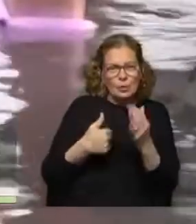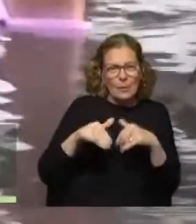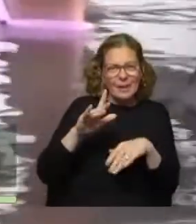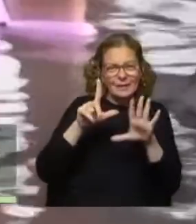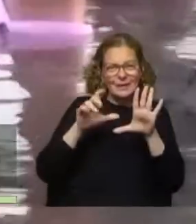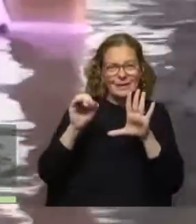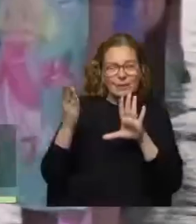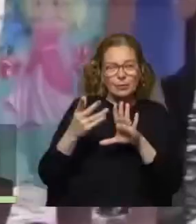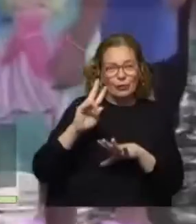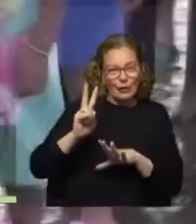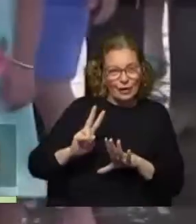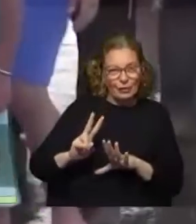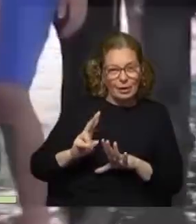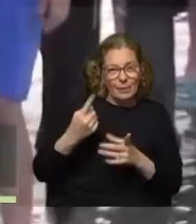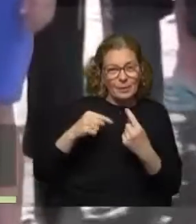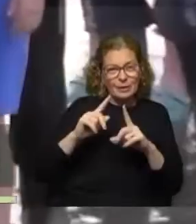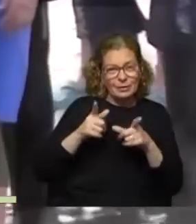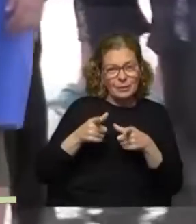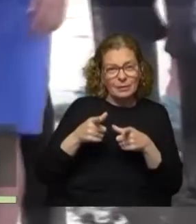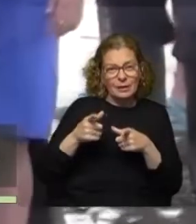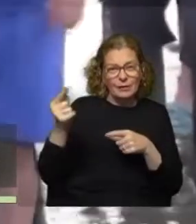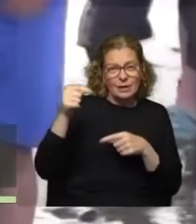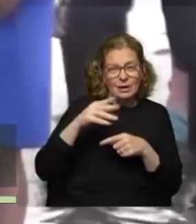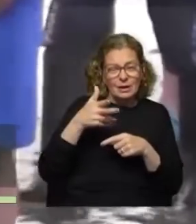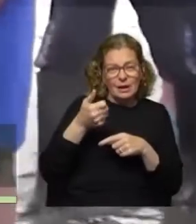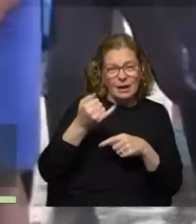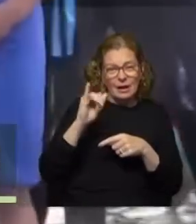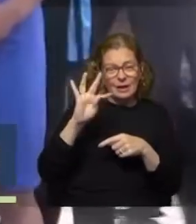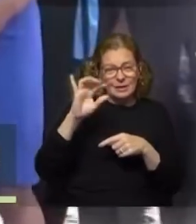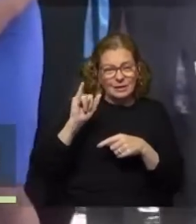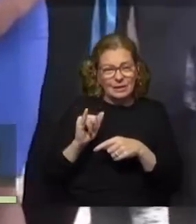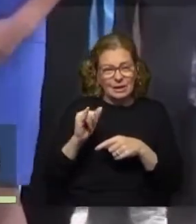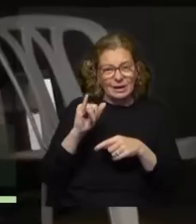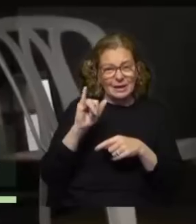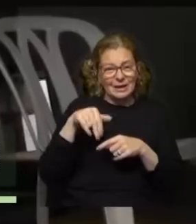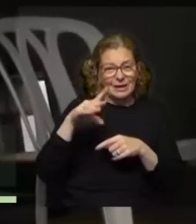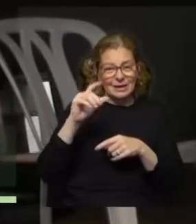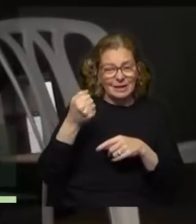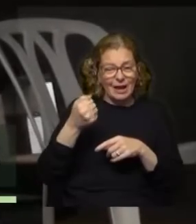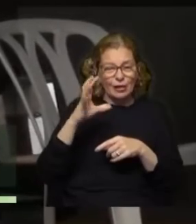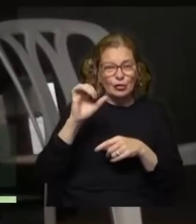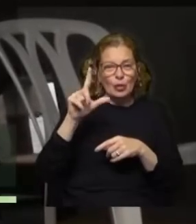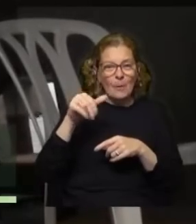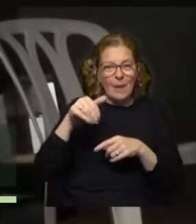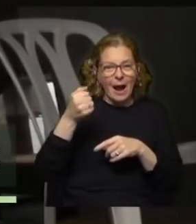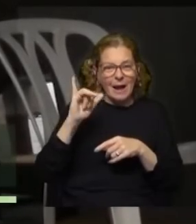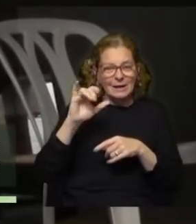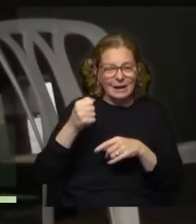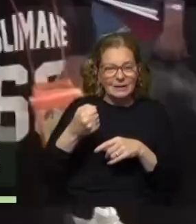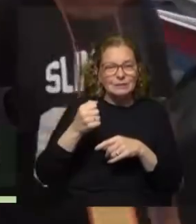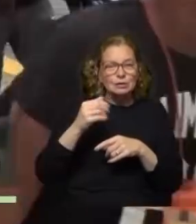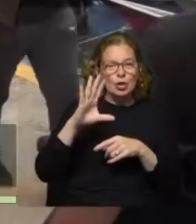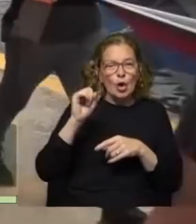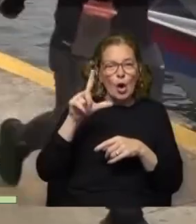70% son venezolanos pero también hay procedentes de Haití bangladesh India somalia Colombia y hasta de Filipinas